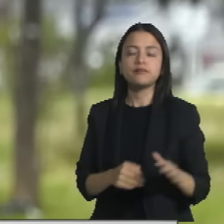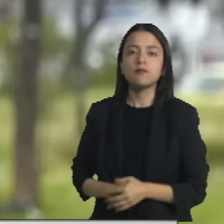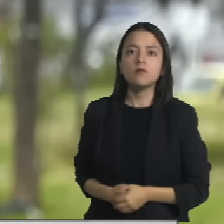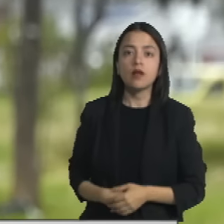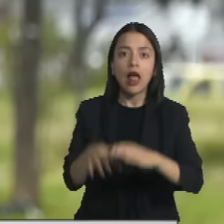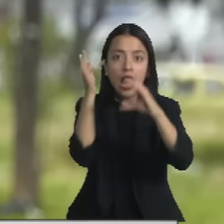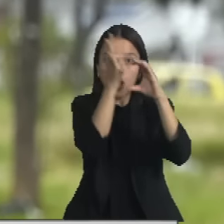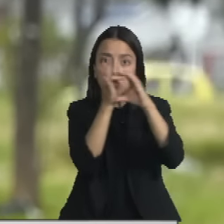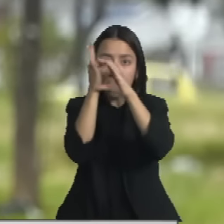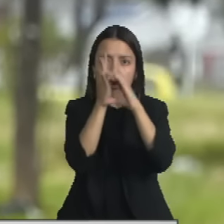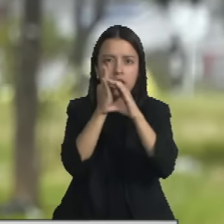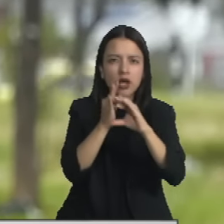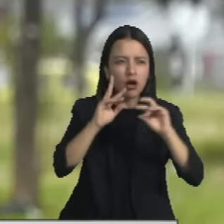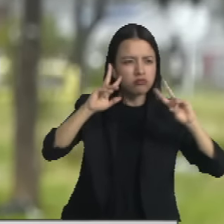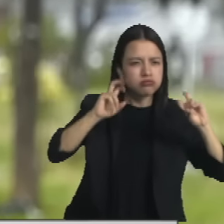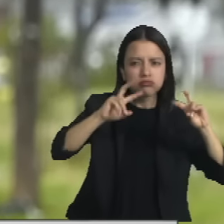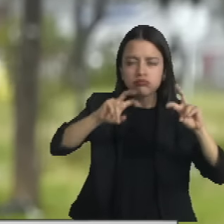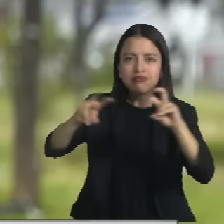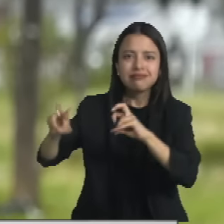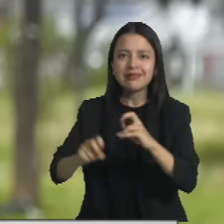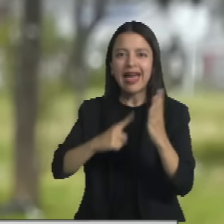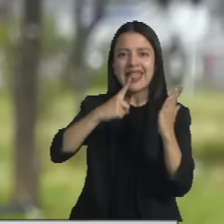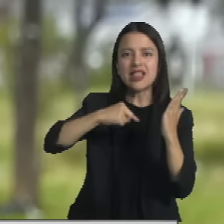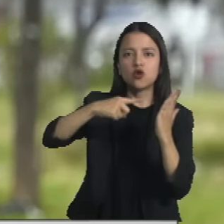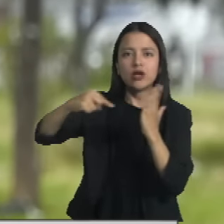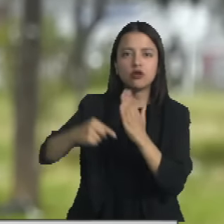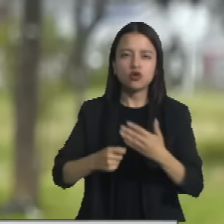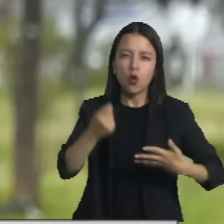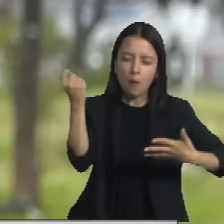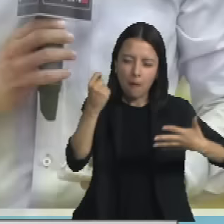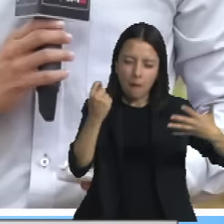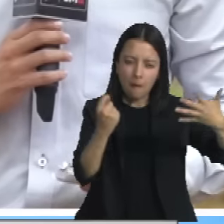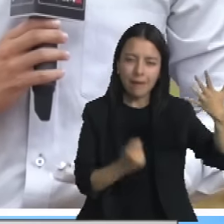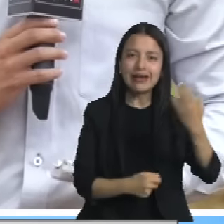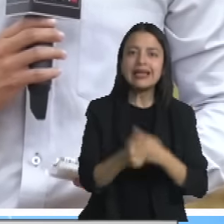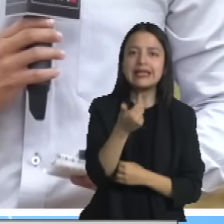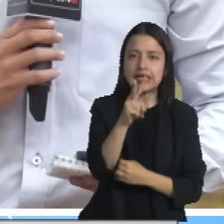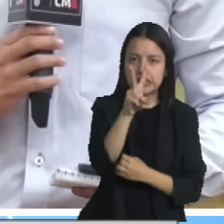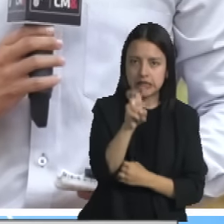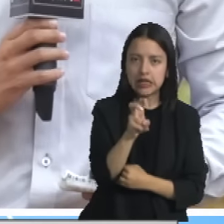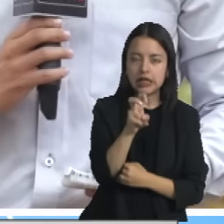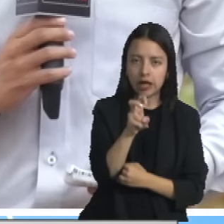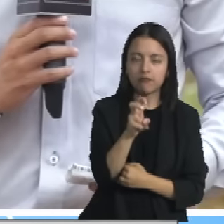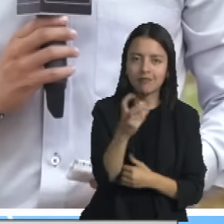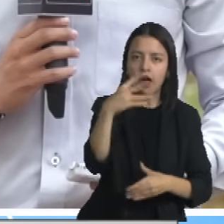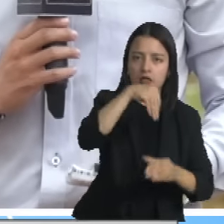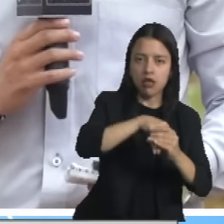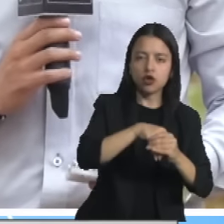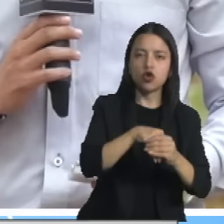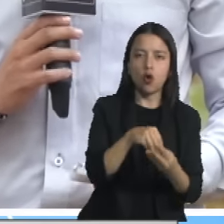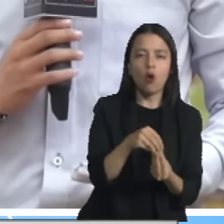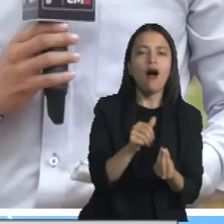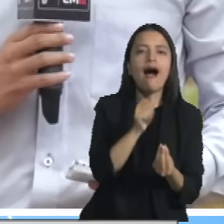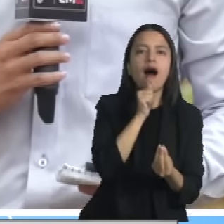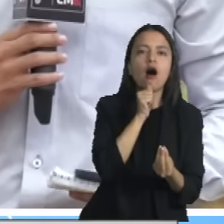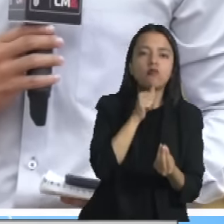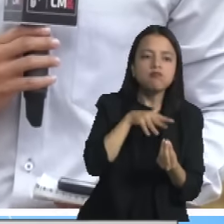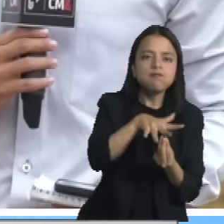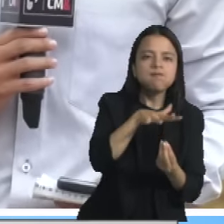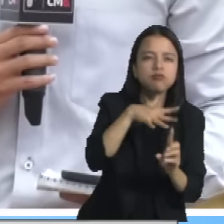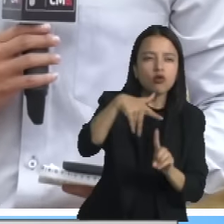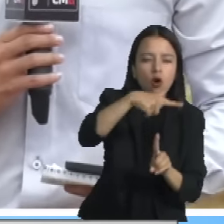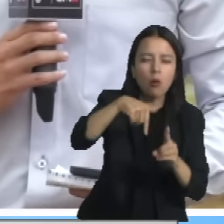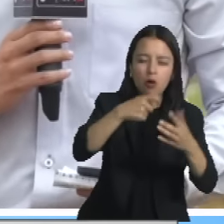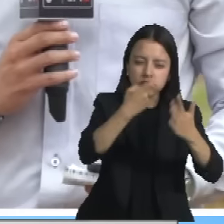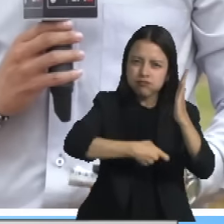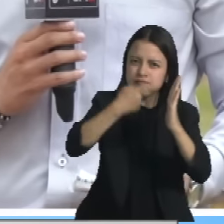Contraloría de Bogotá en 17 contratos del acueducto, la empresa de acueducto y alcantarillado de la capital del país. Son hallazgos